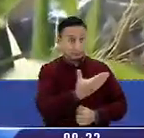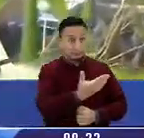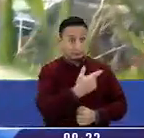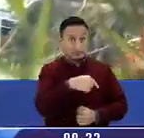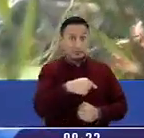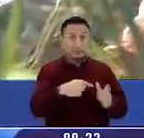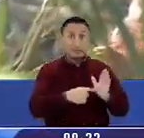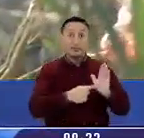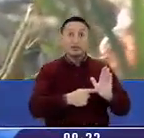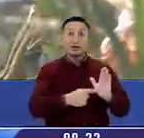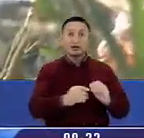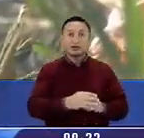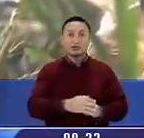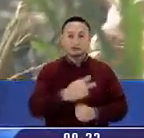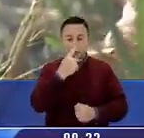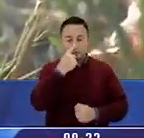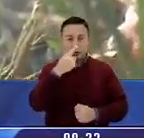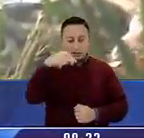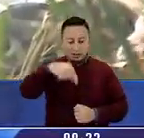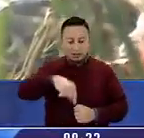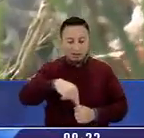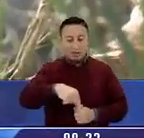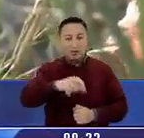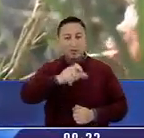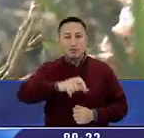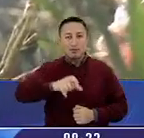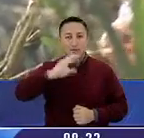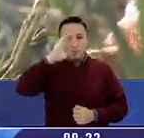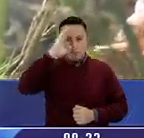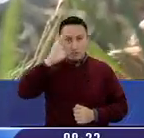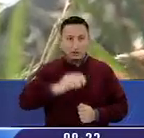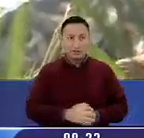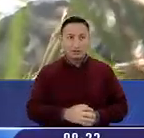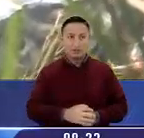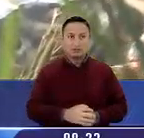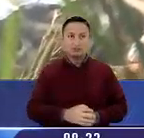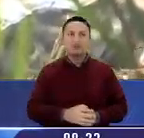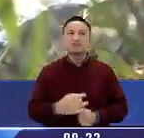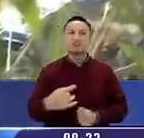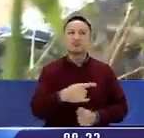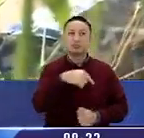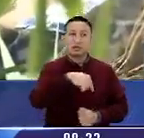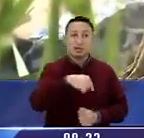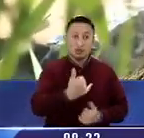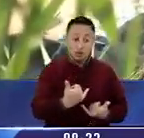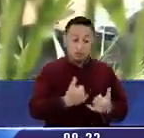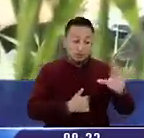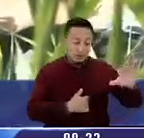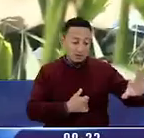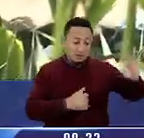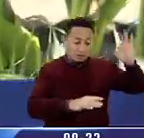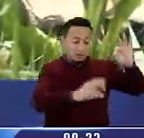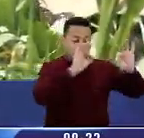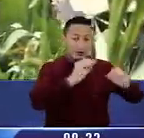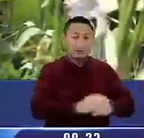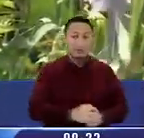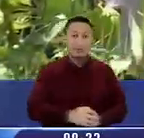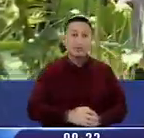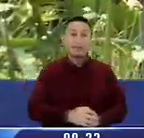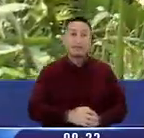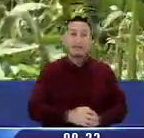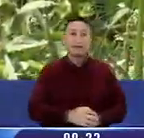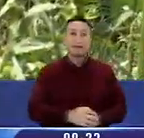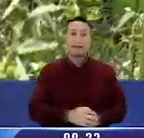sector. Usted mire, abajo se encuentra igual personal de la Policía Nacional. Lo que encontraron en este lugar donde habitaba esta persona es